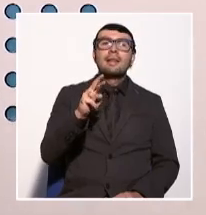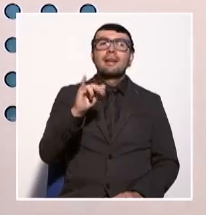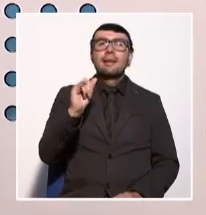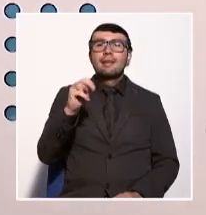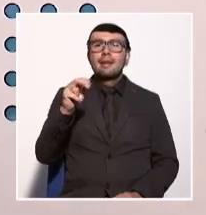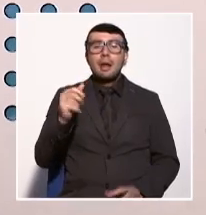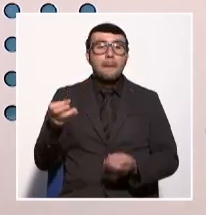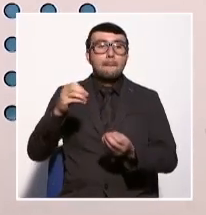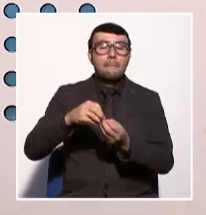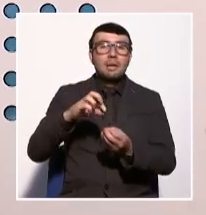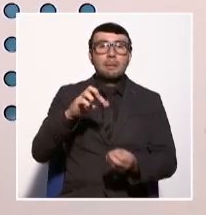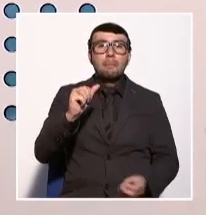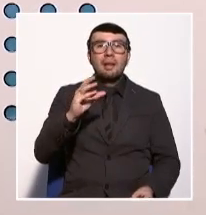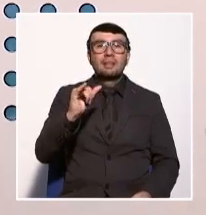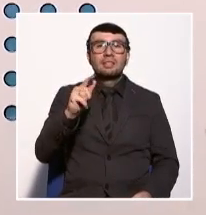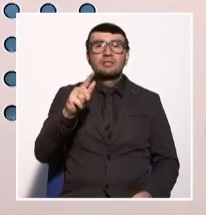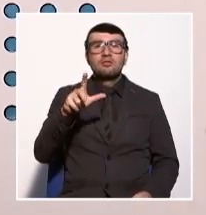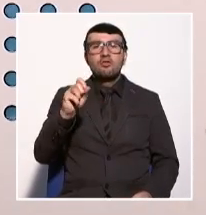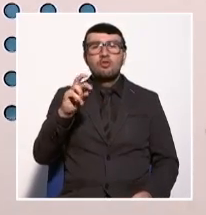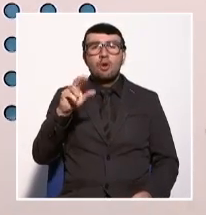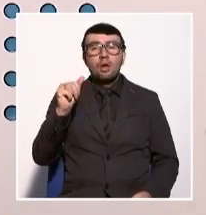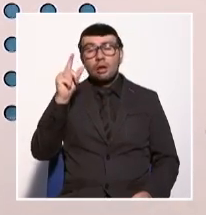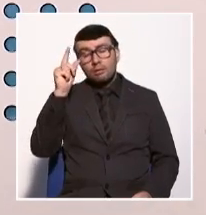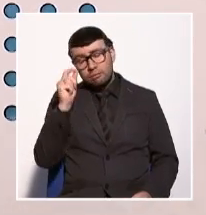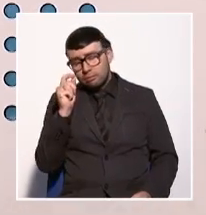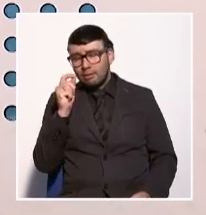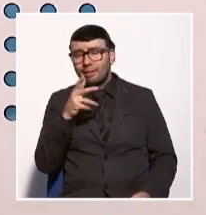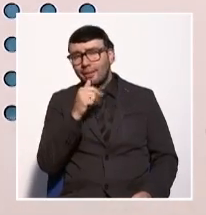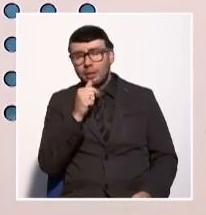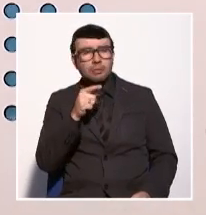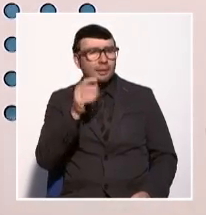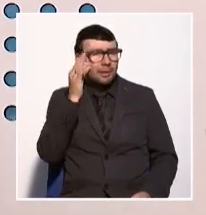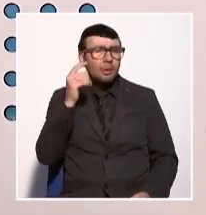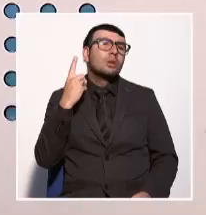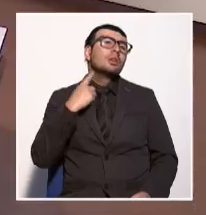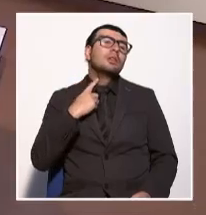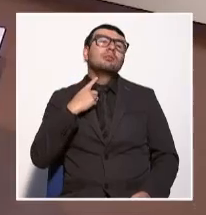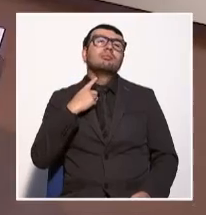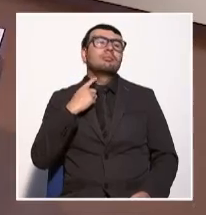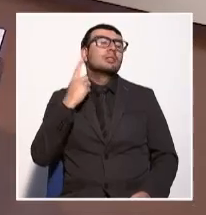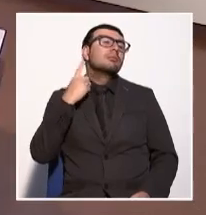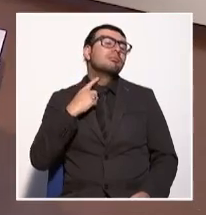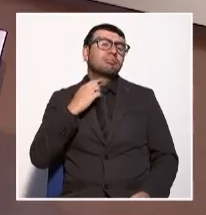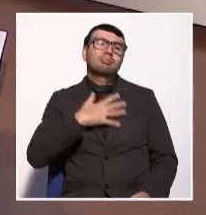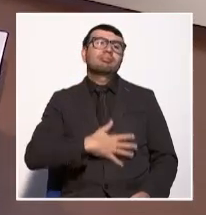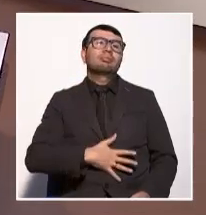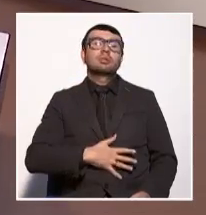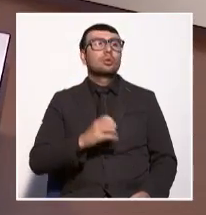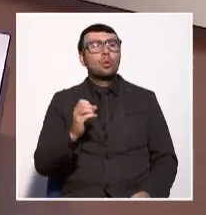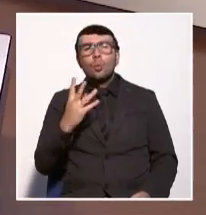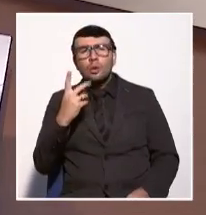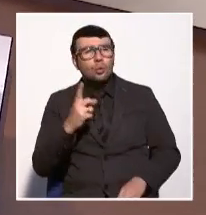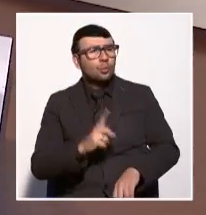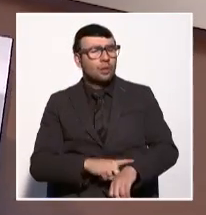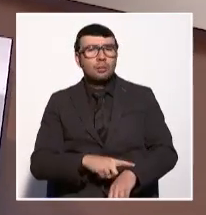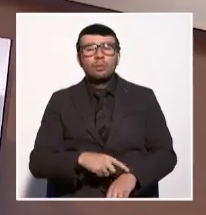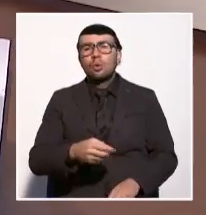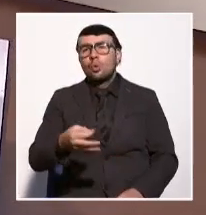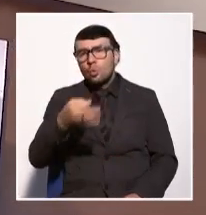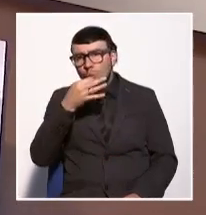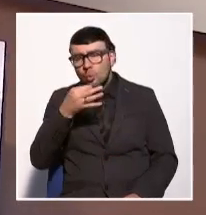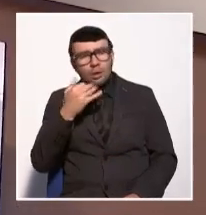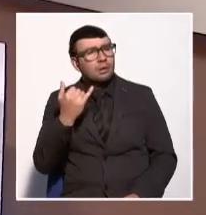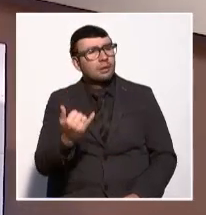supongo dice ella que es por el hipotiroidismo cuánto tiempo debo tomar el medicamento doctor enrique